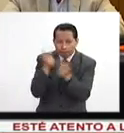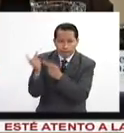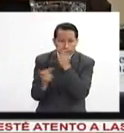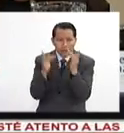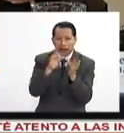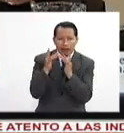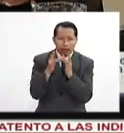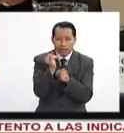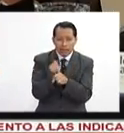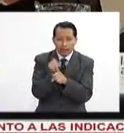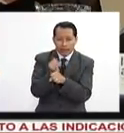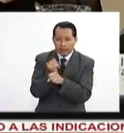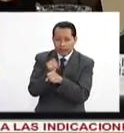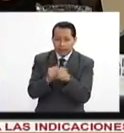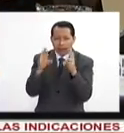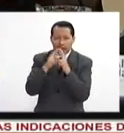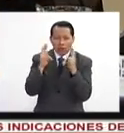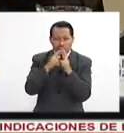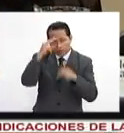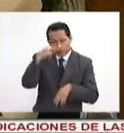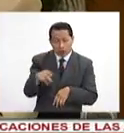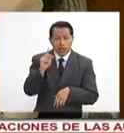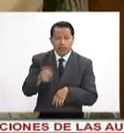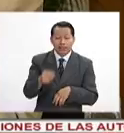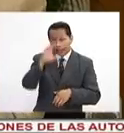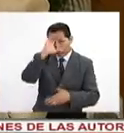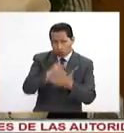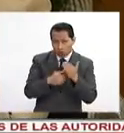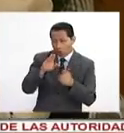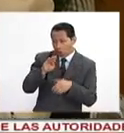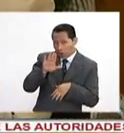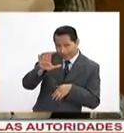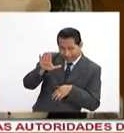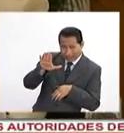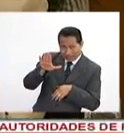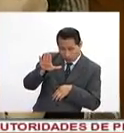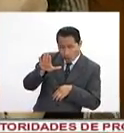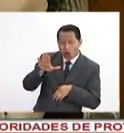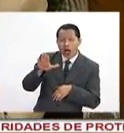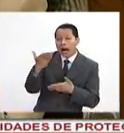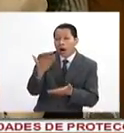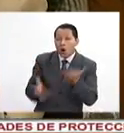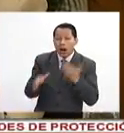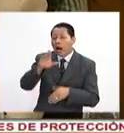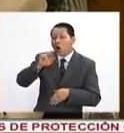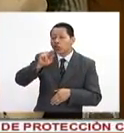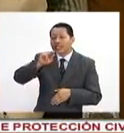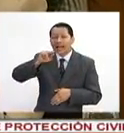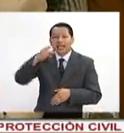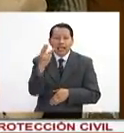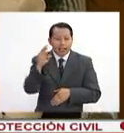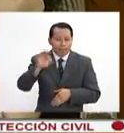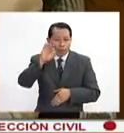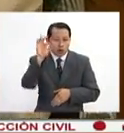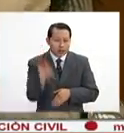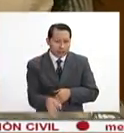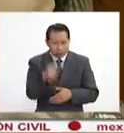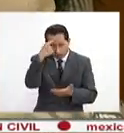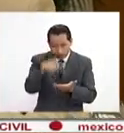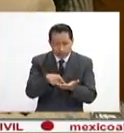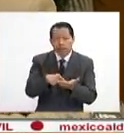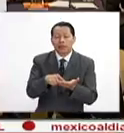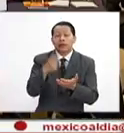de Investigadores del Fenómeno Religioso en México, la población católica pasó del 95 al 83% de creyentes. Pese